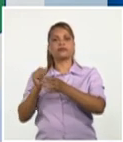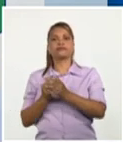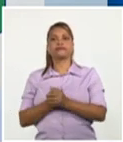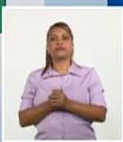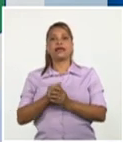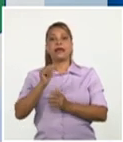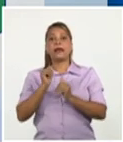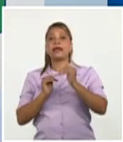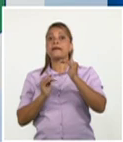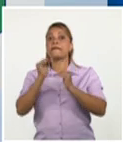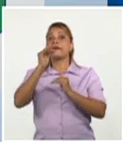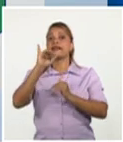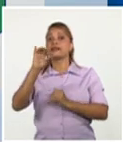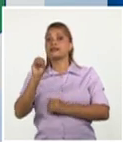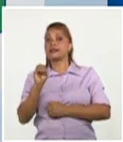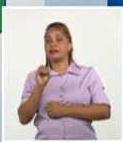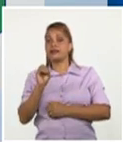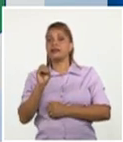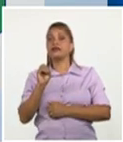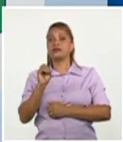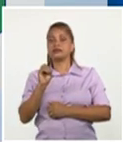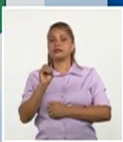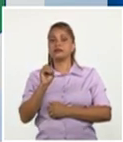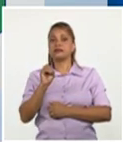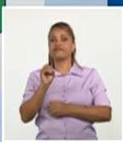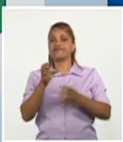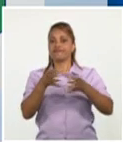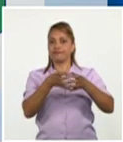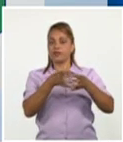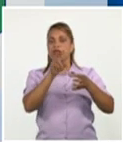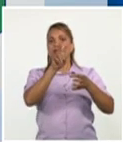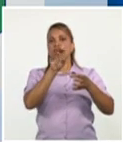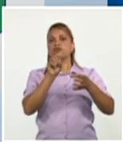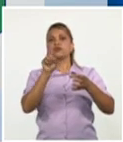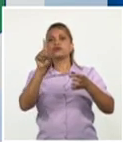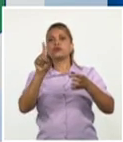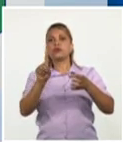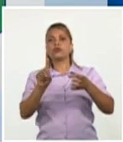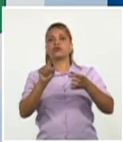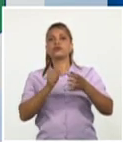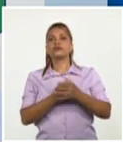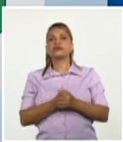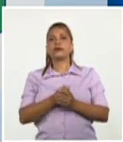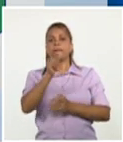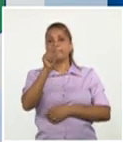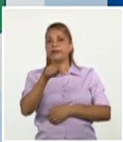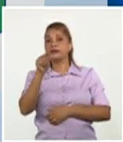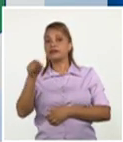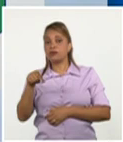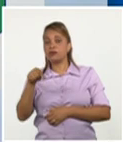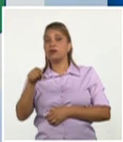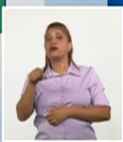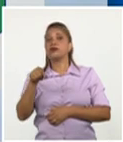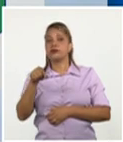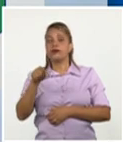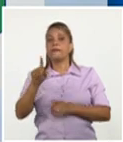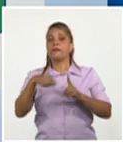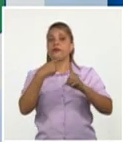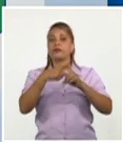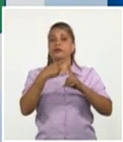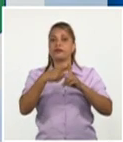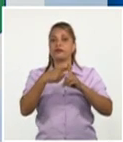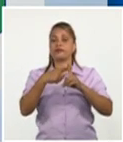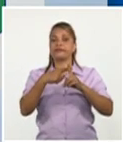de edad, se diagnostican 211 personas con COVID-19 en el día de ayer.